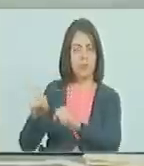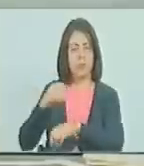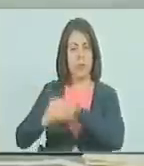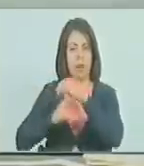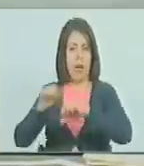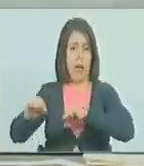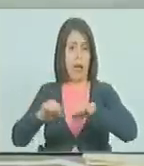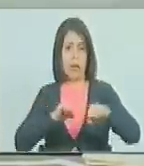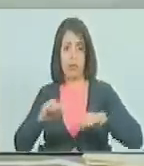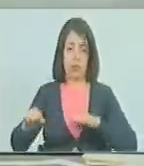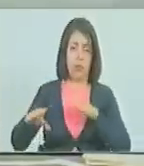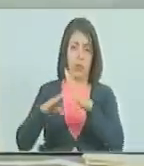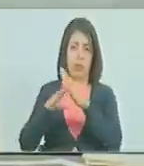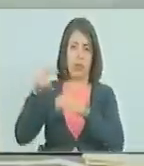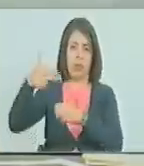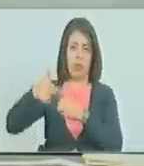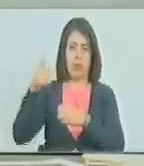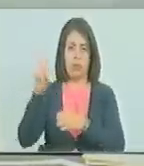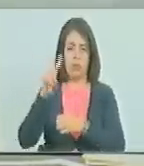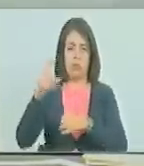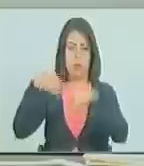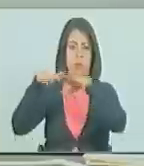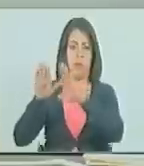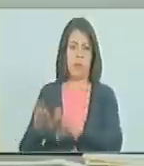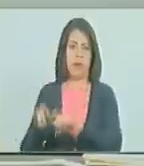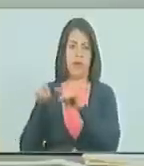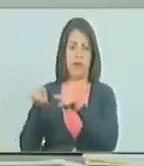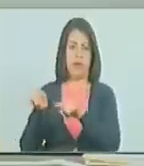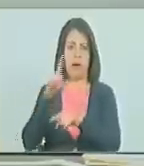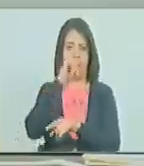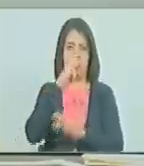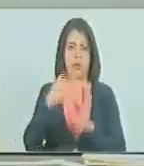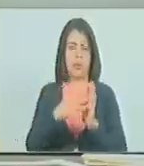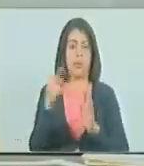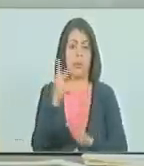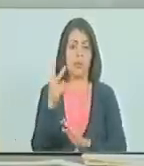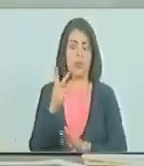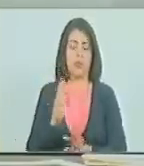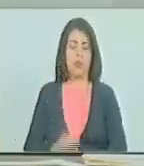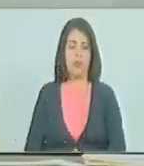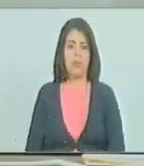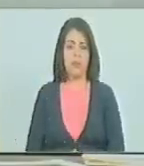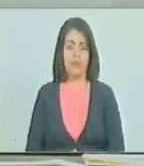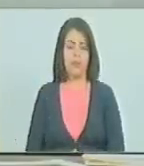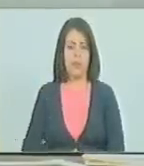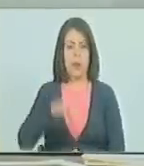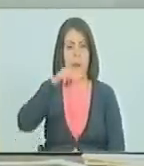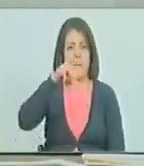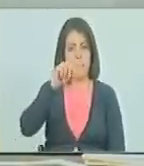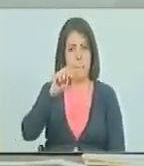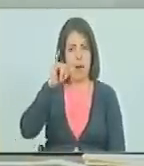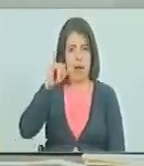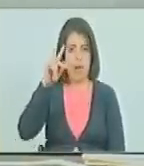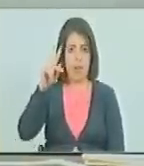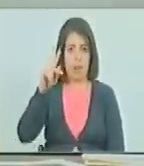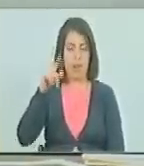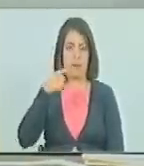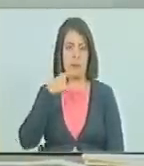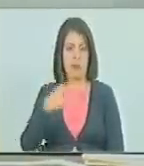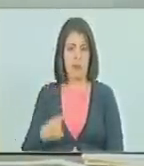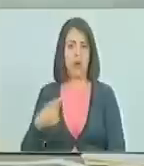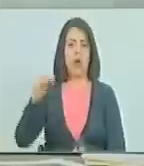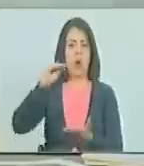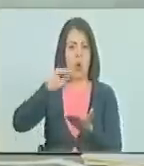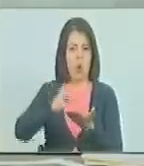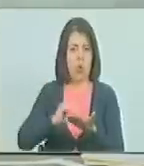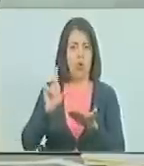acciones militares contra PDVSA para paralizarla, año 2022. Mike Pompeo, otro